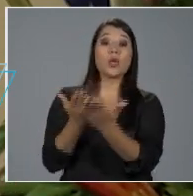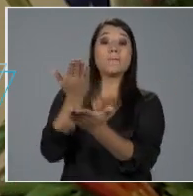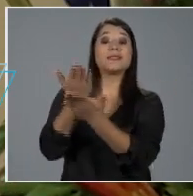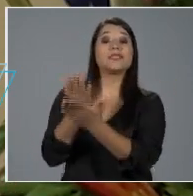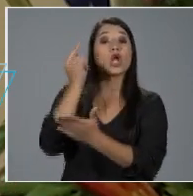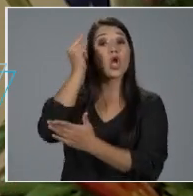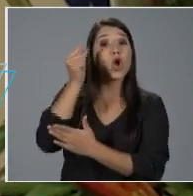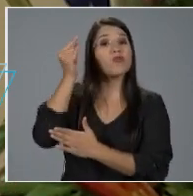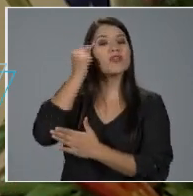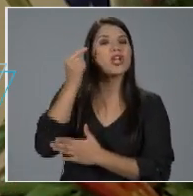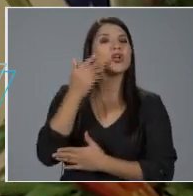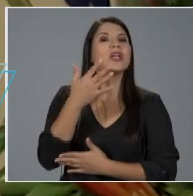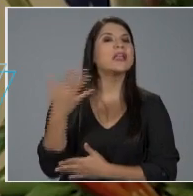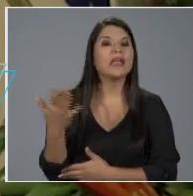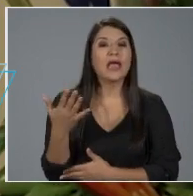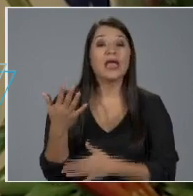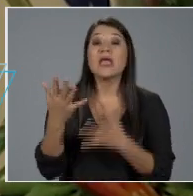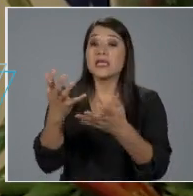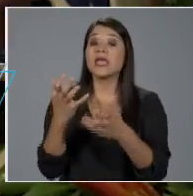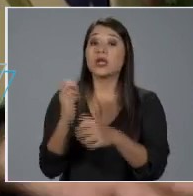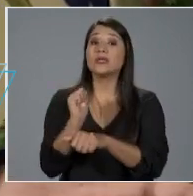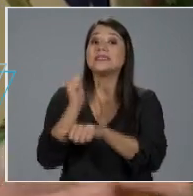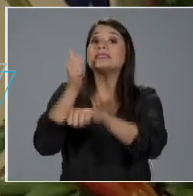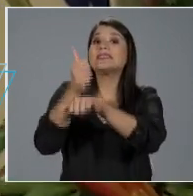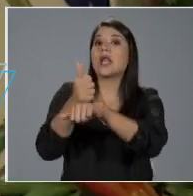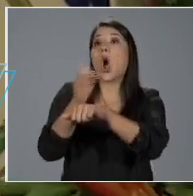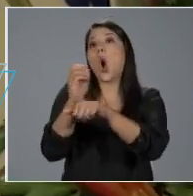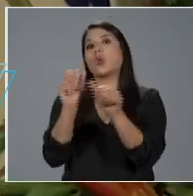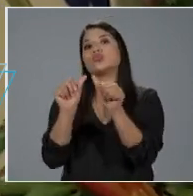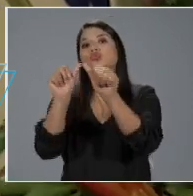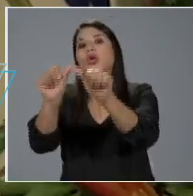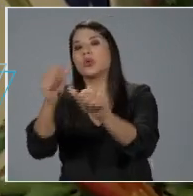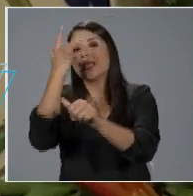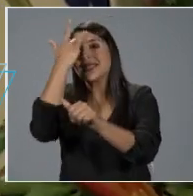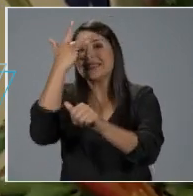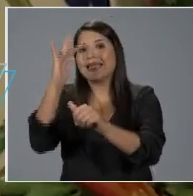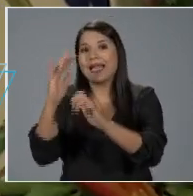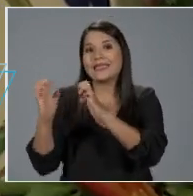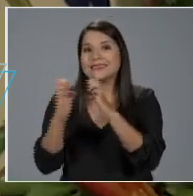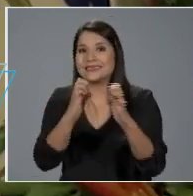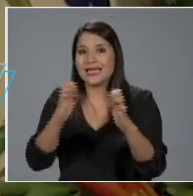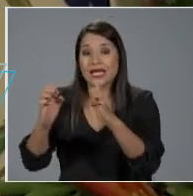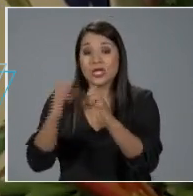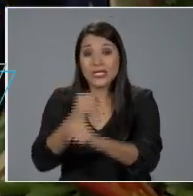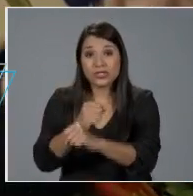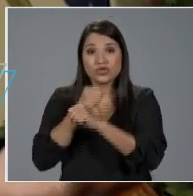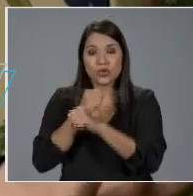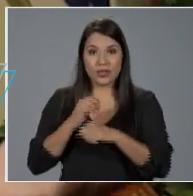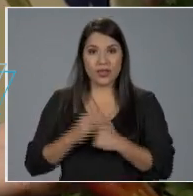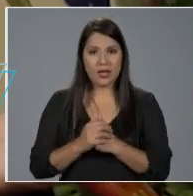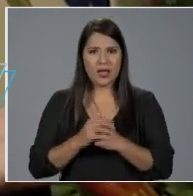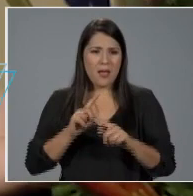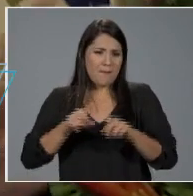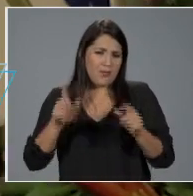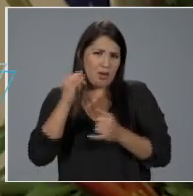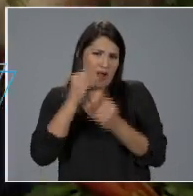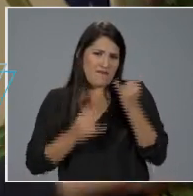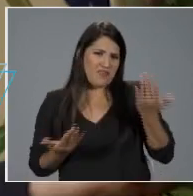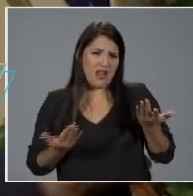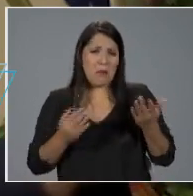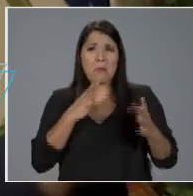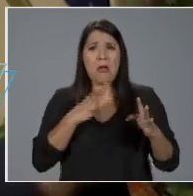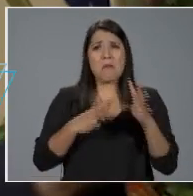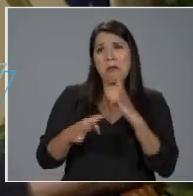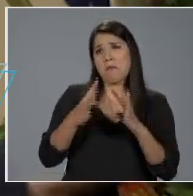Poder Ejecutivo lo que tiende es a crear o a continuar una inteligencia estratégica de seguridad, que en el fondo son palabras, pero que